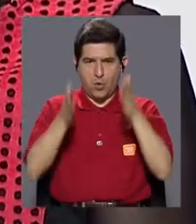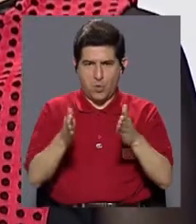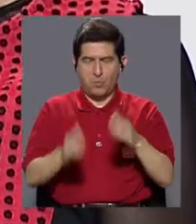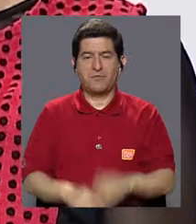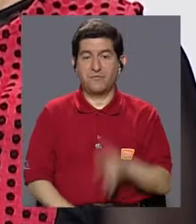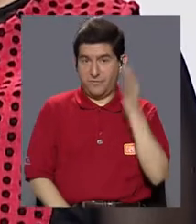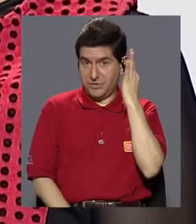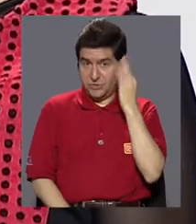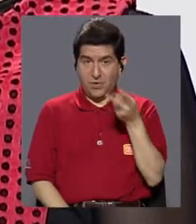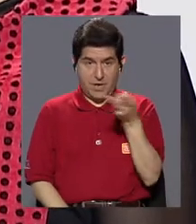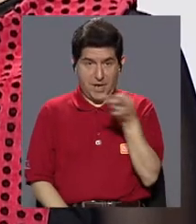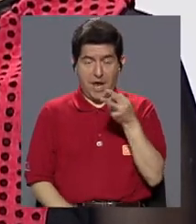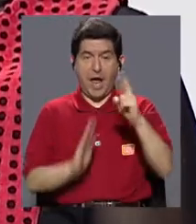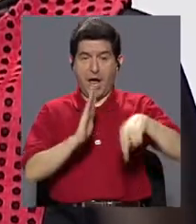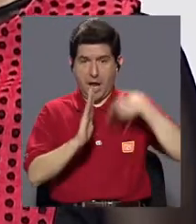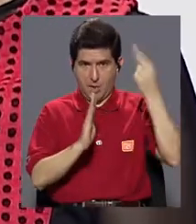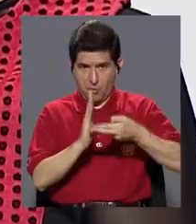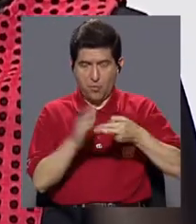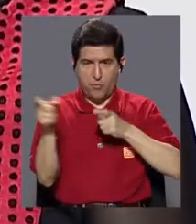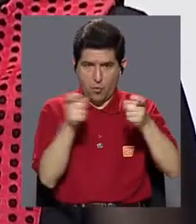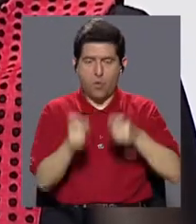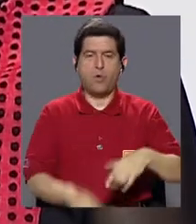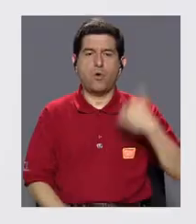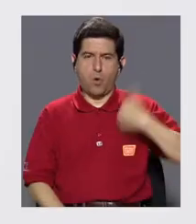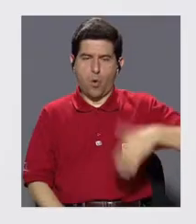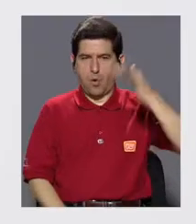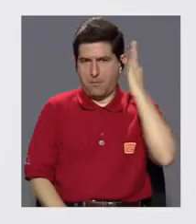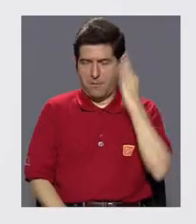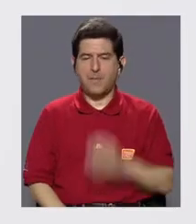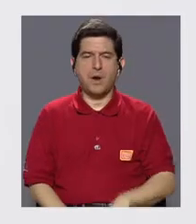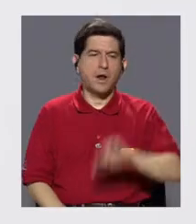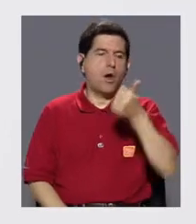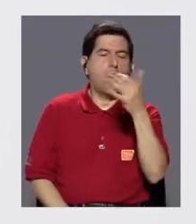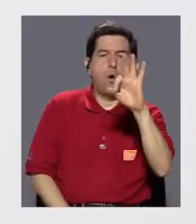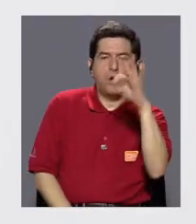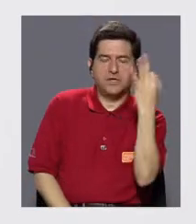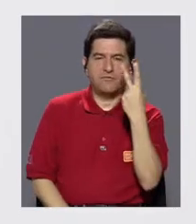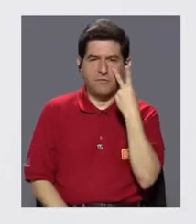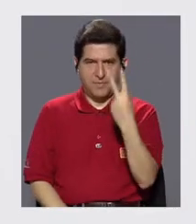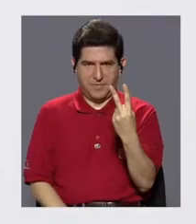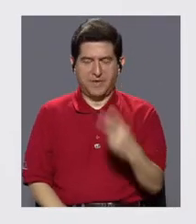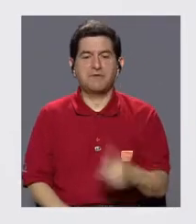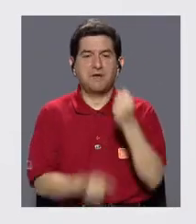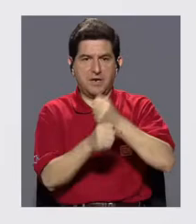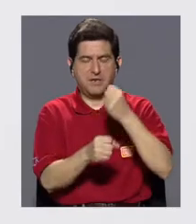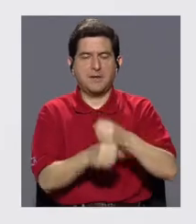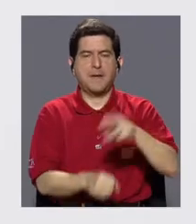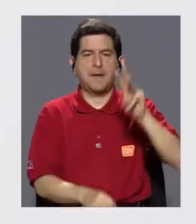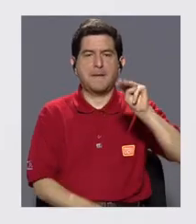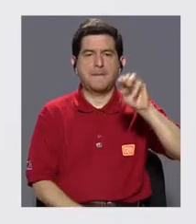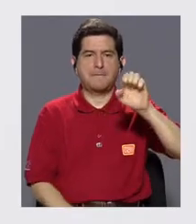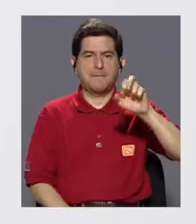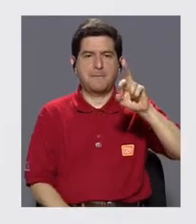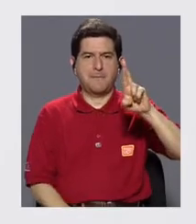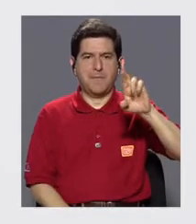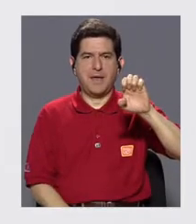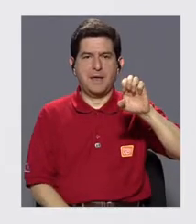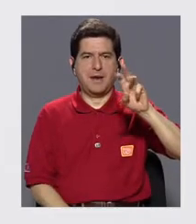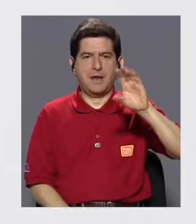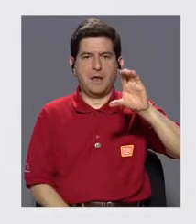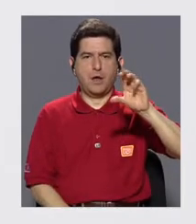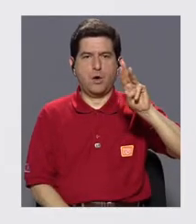domina los dos roles hombre y mujer está otra manera que vemos si trabajamos en merecumbé da un